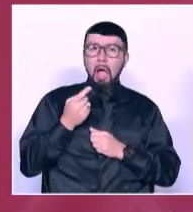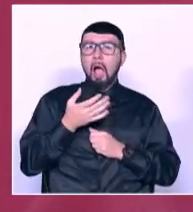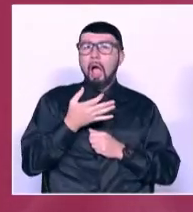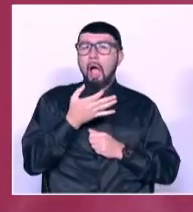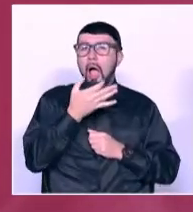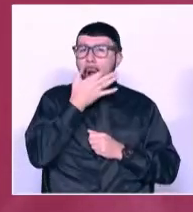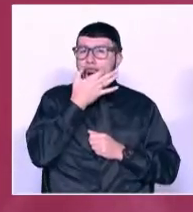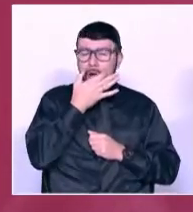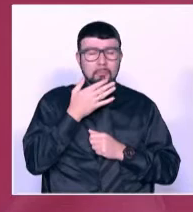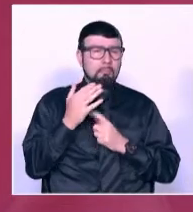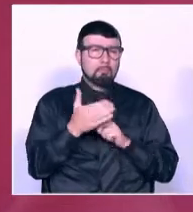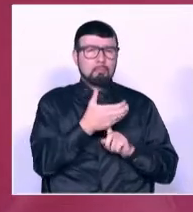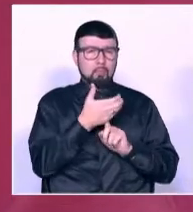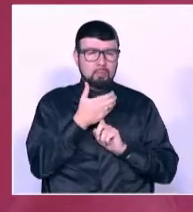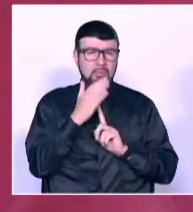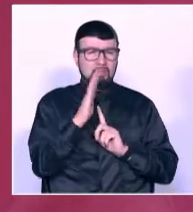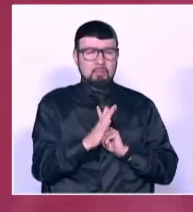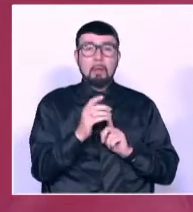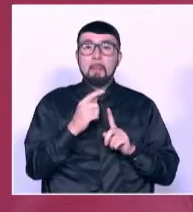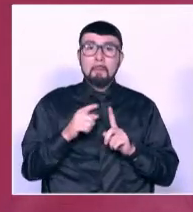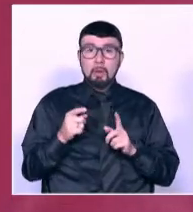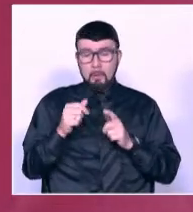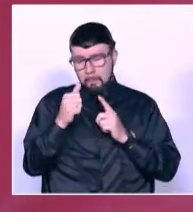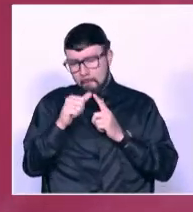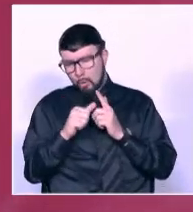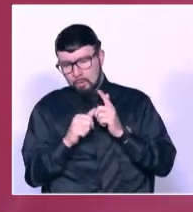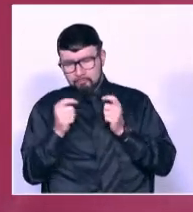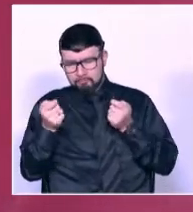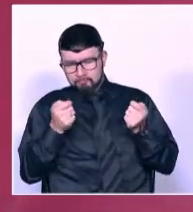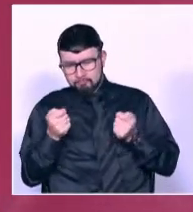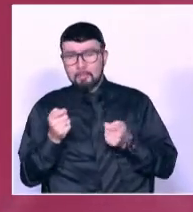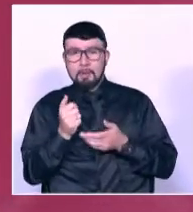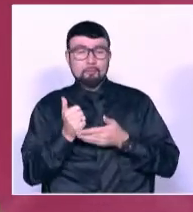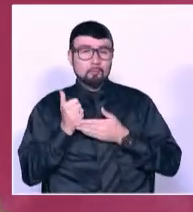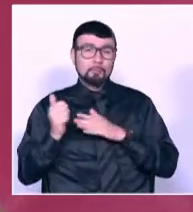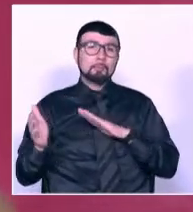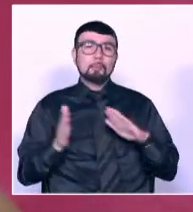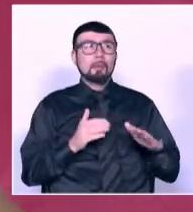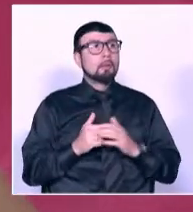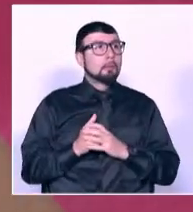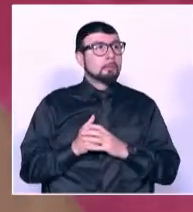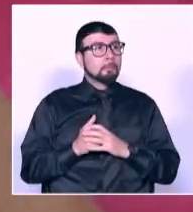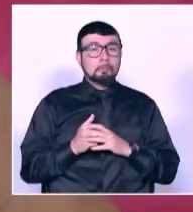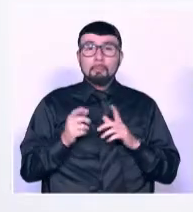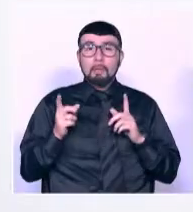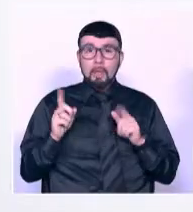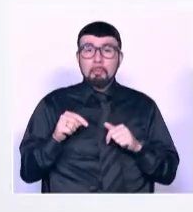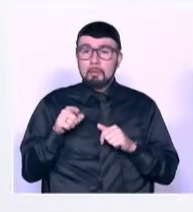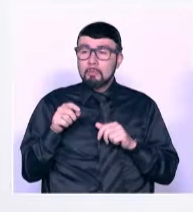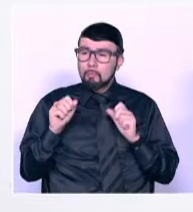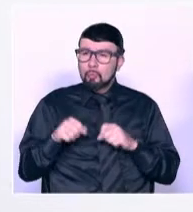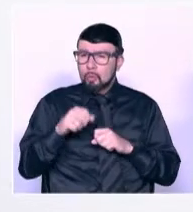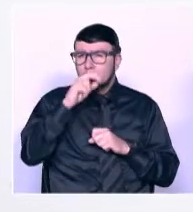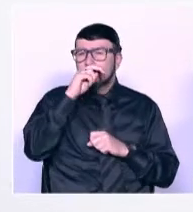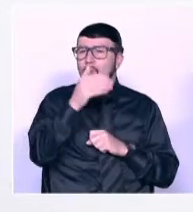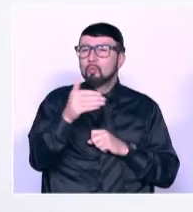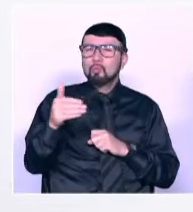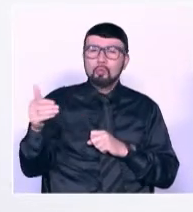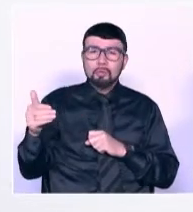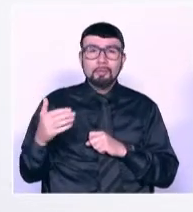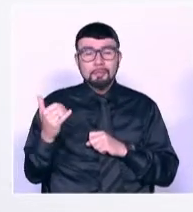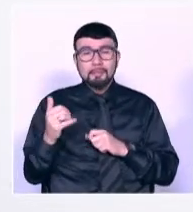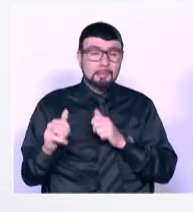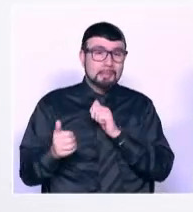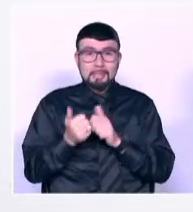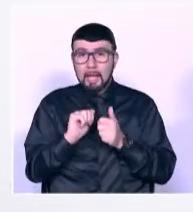protege, pero si nosotros la programamos ya nos ayuda. También podemos realizar unas placas en los niños